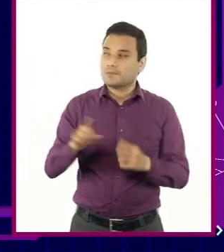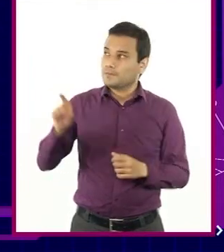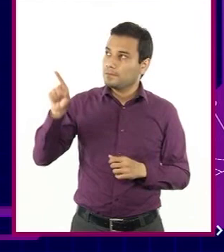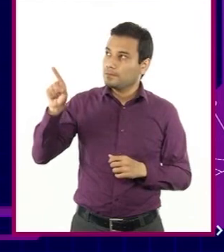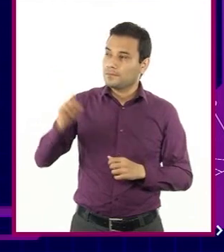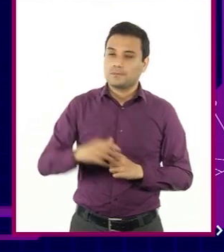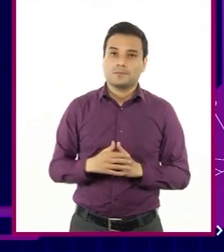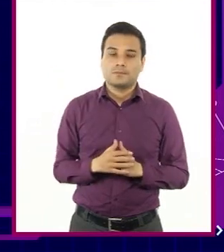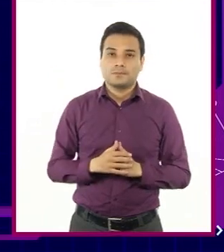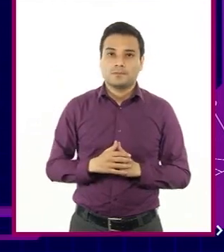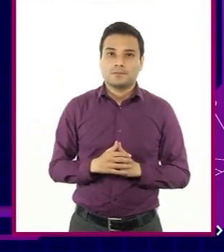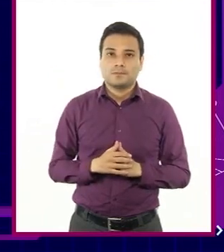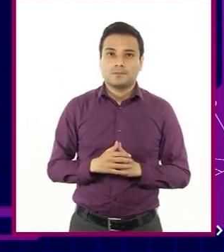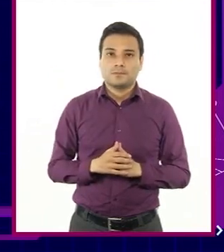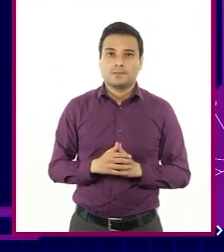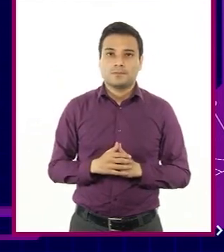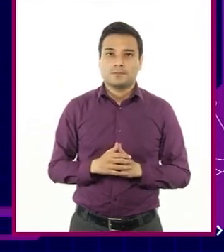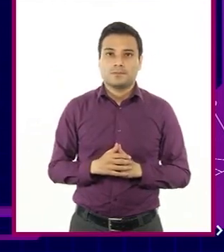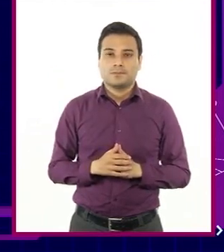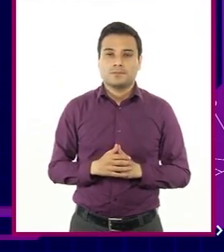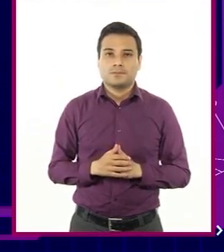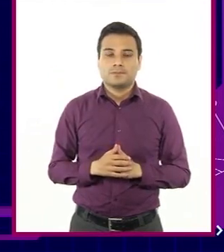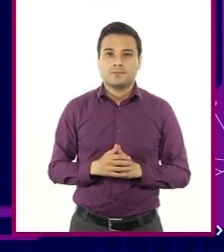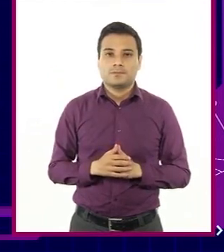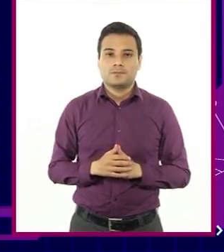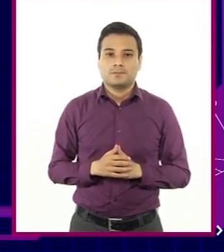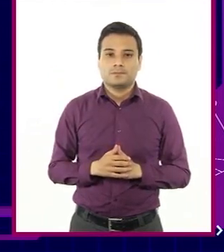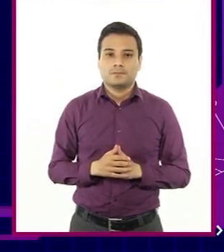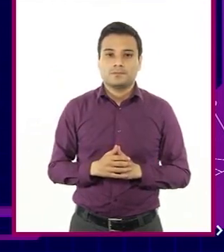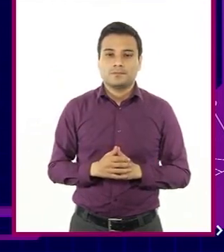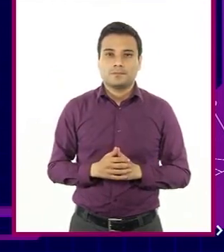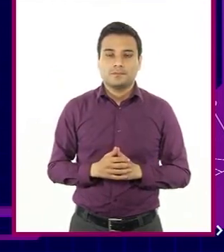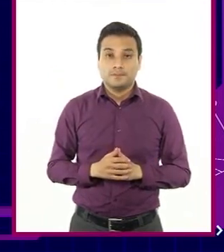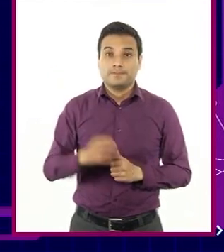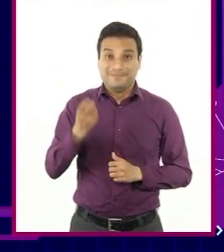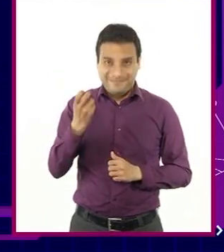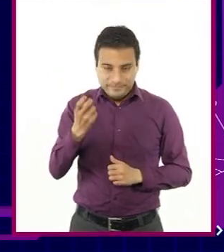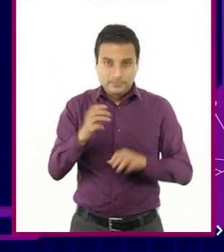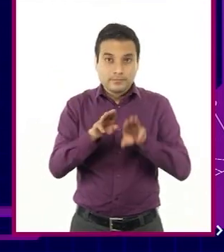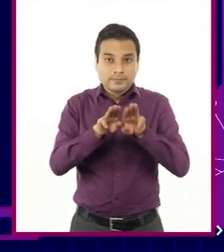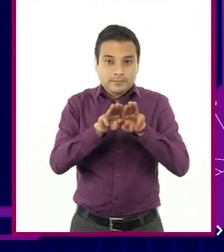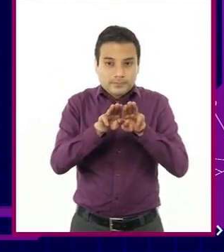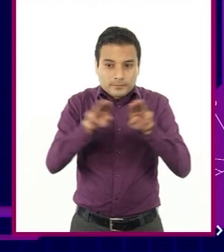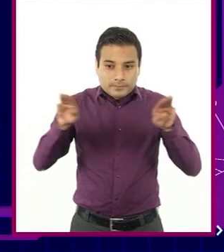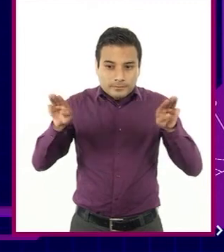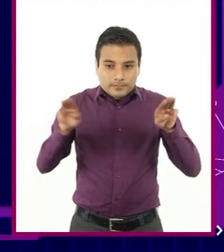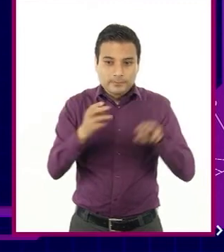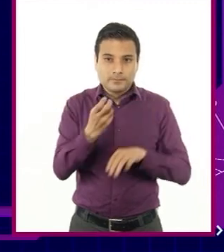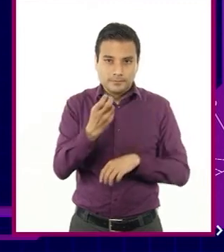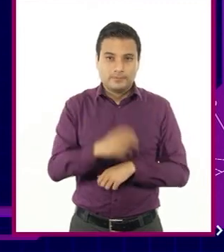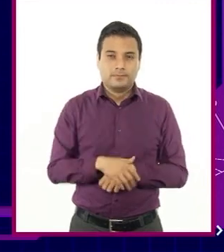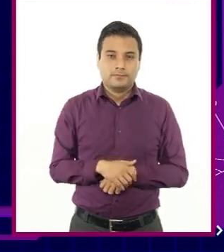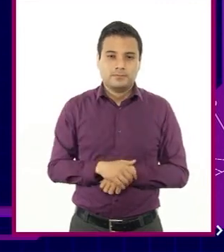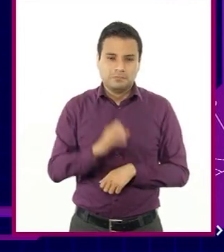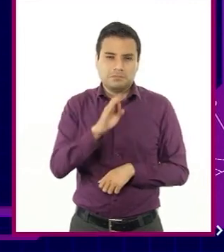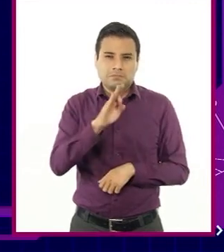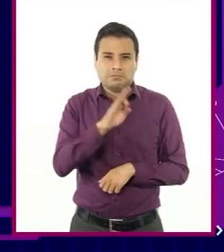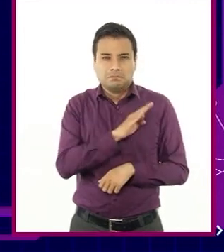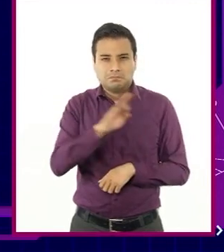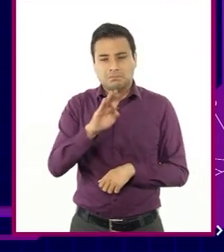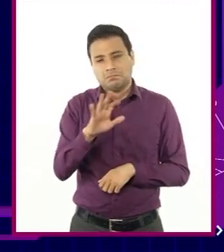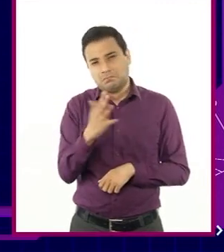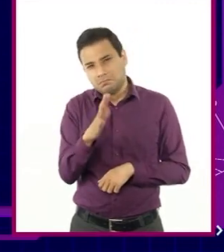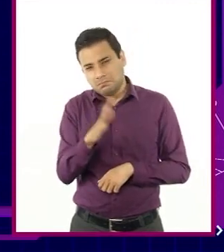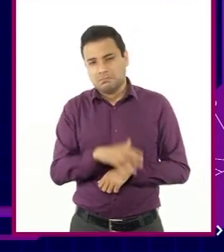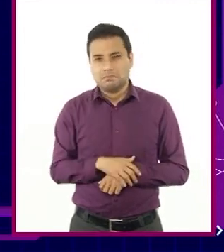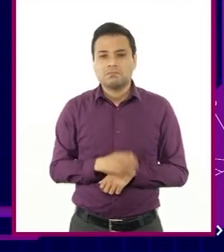yardas es equivalente a 1.609 metros aproximadamente, que podemos redondear a 1.61